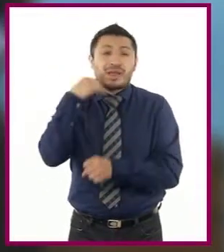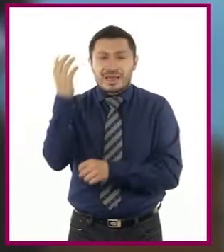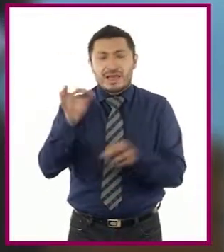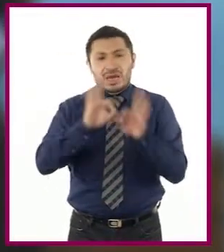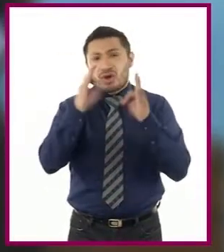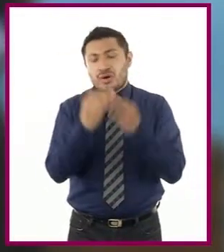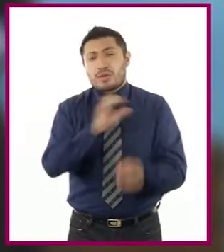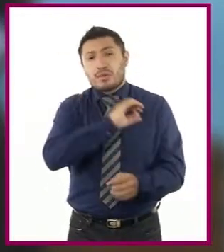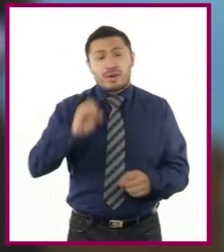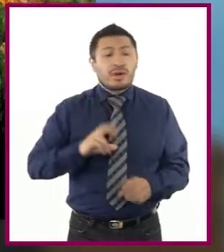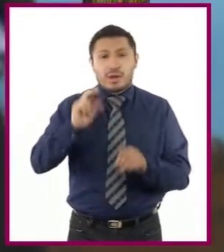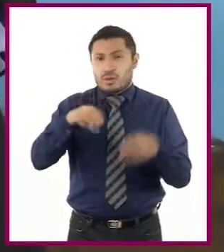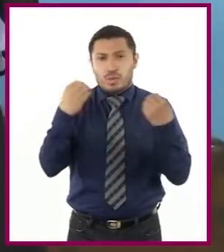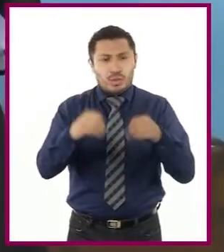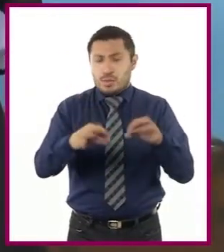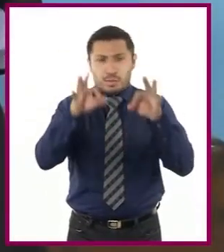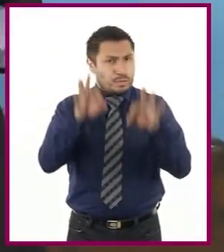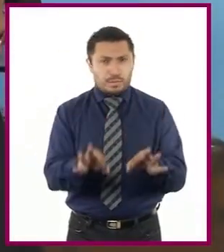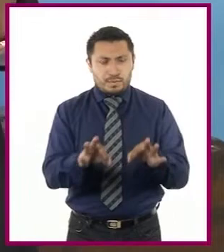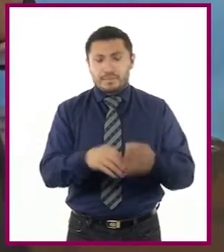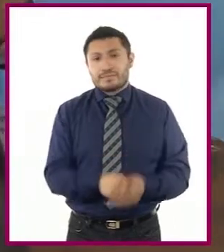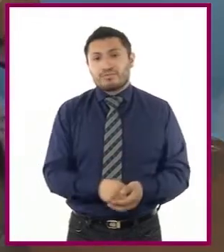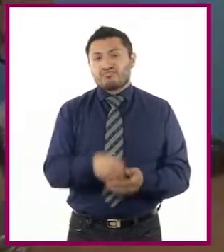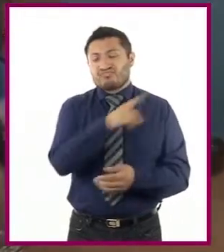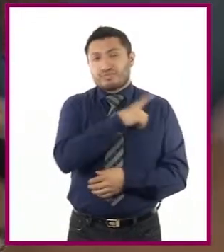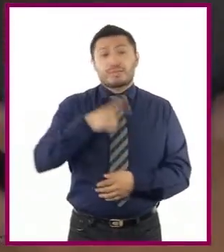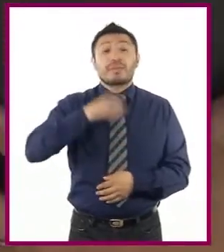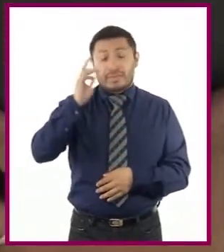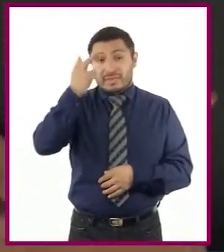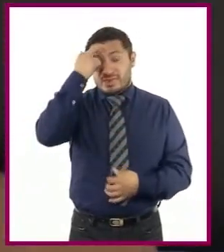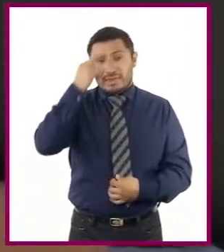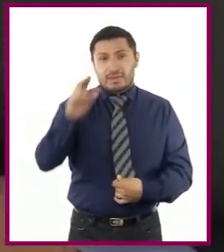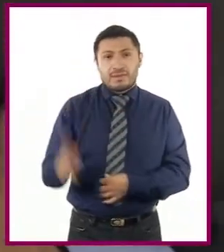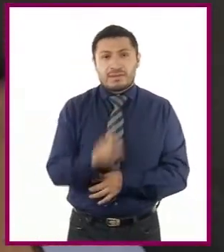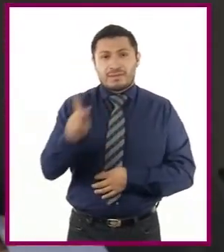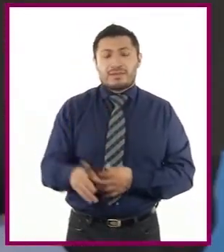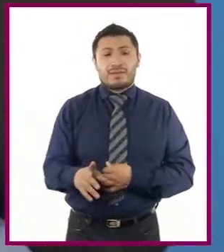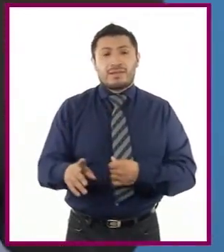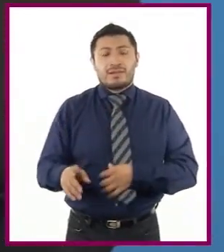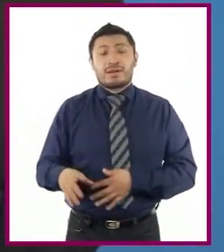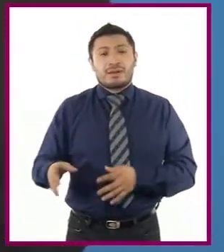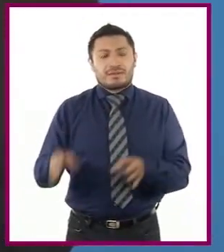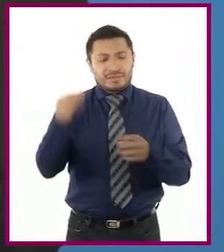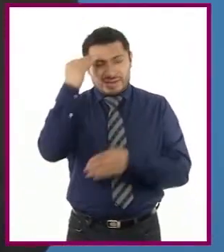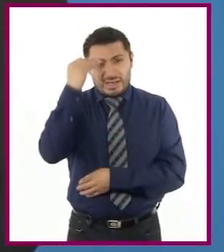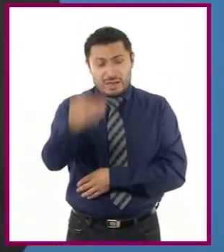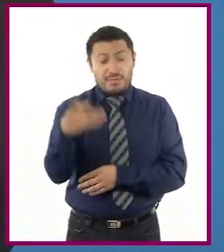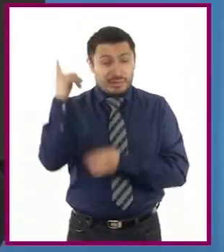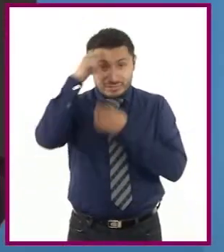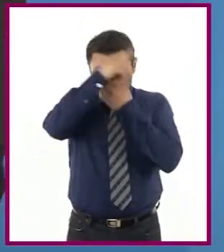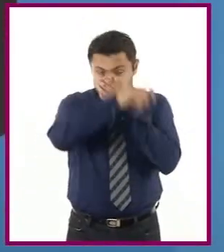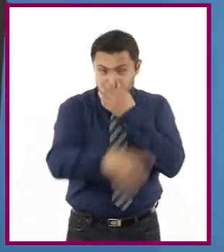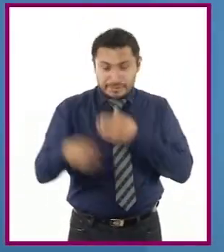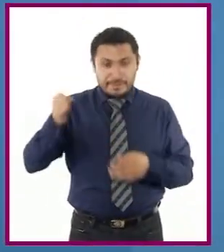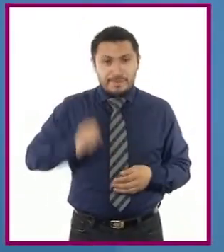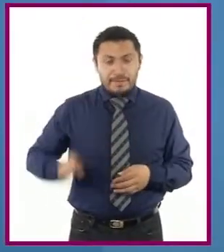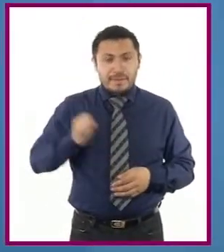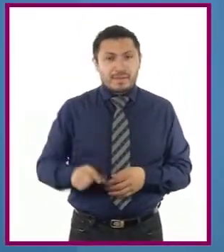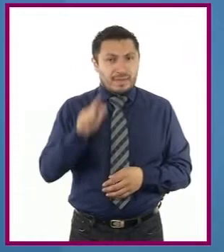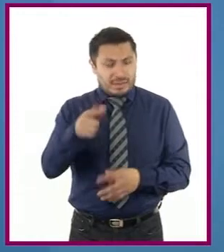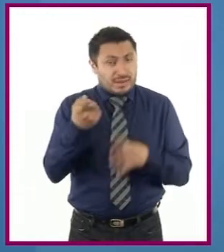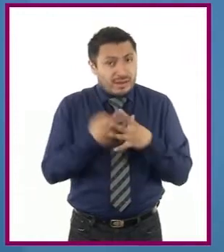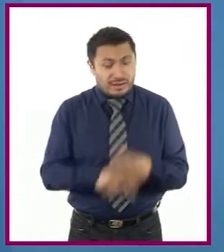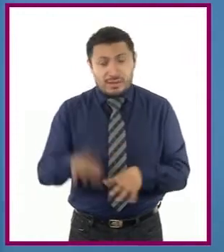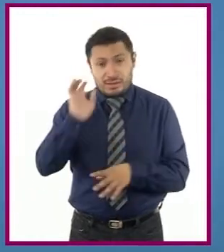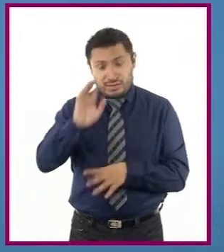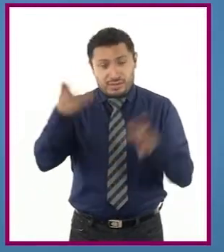obligación y sin ocupación fija. Debe tomarse en cuenta que los pueblos cruzaban por un periodo crítico a principios del siglo XVII,